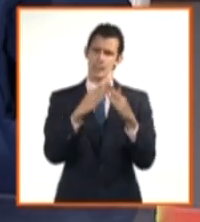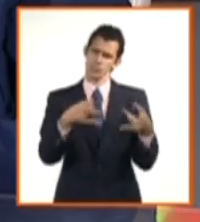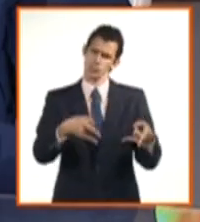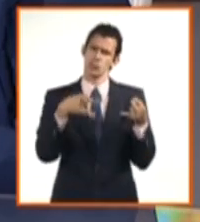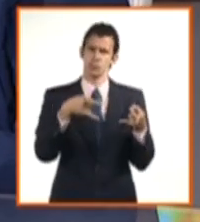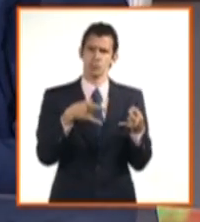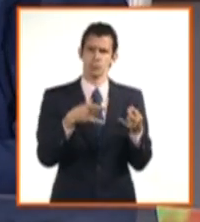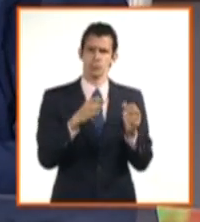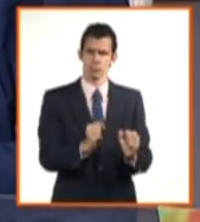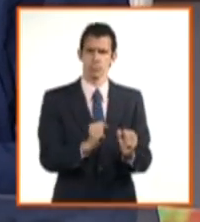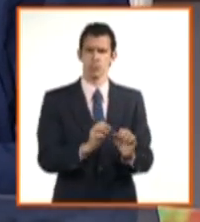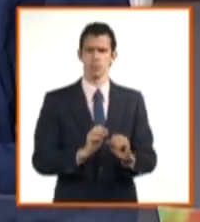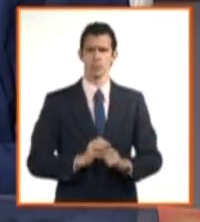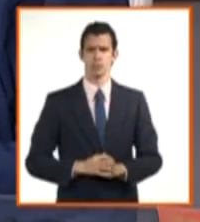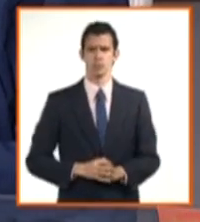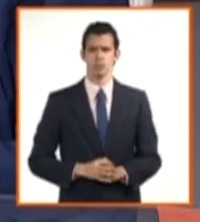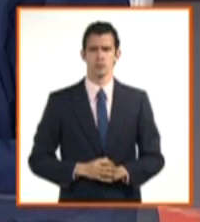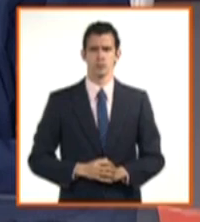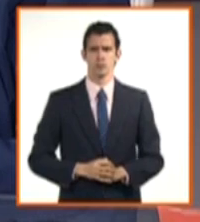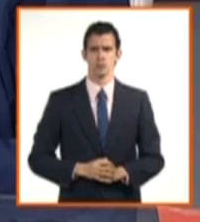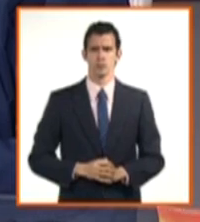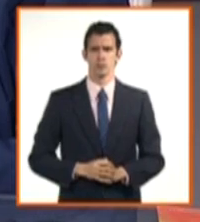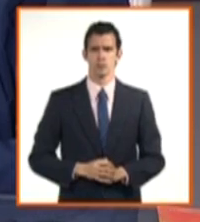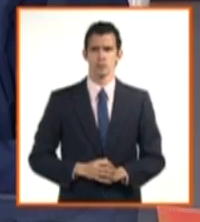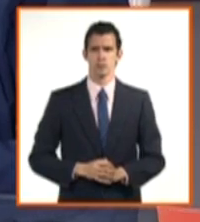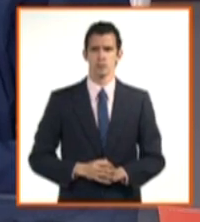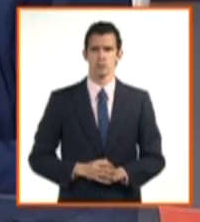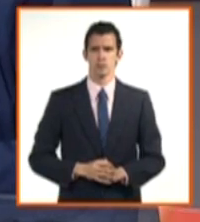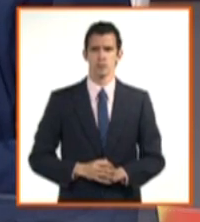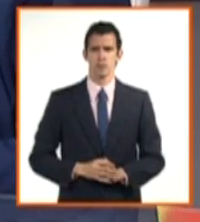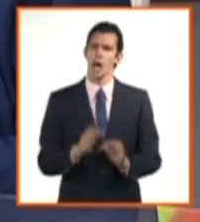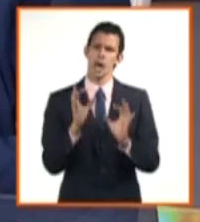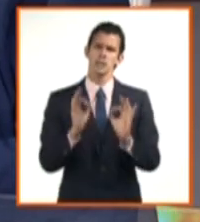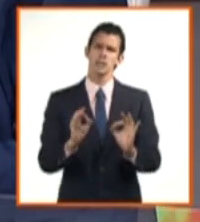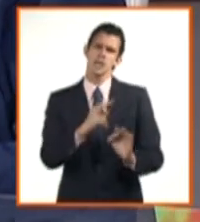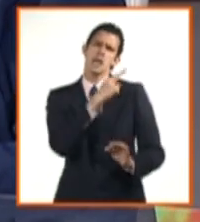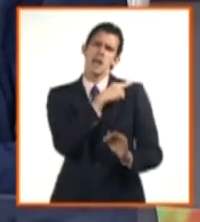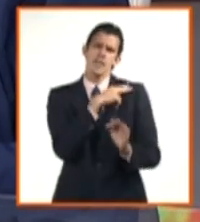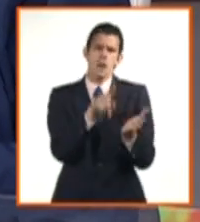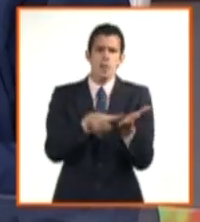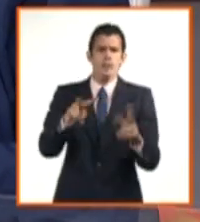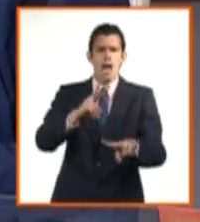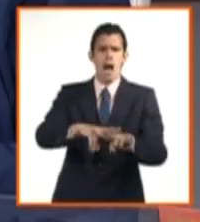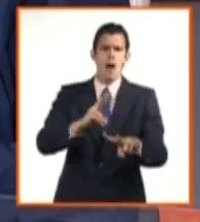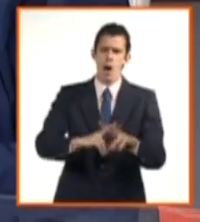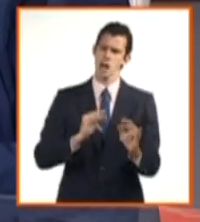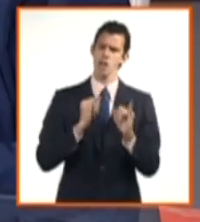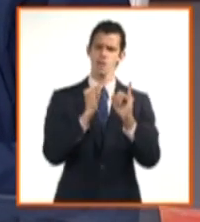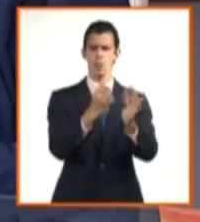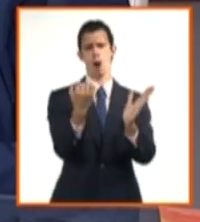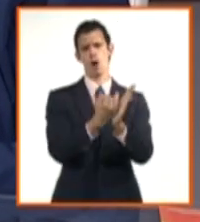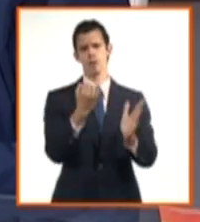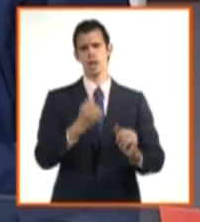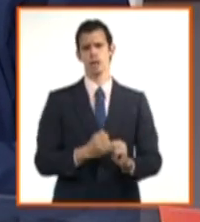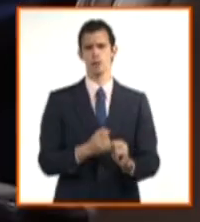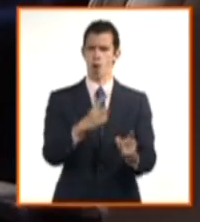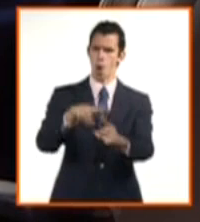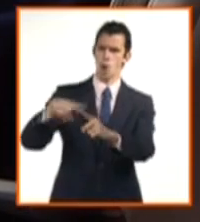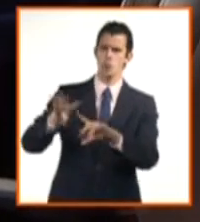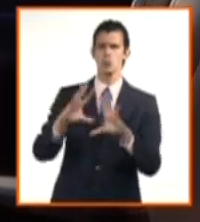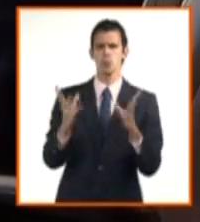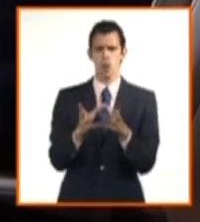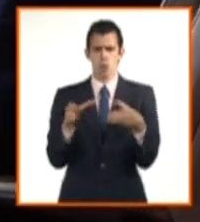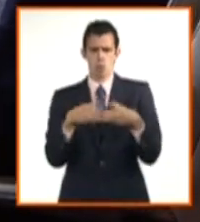la indicación principal que se ha dado por parte del secretario del partido y gobernador y es con el grupo de trabajo temporal en la capital a